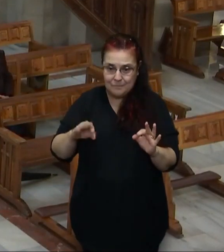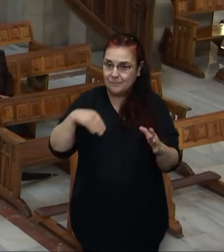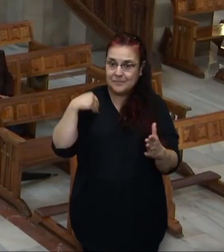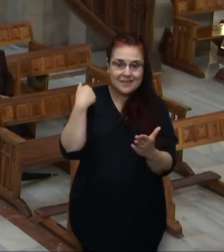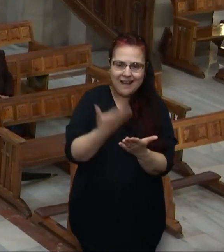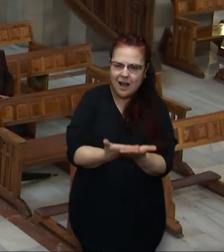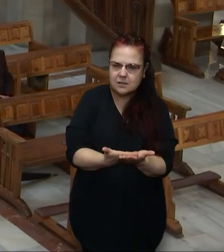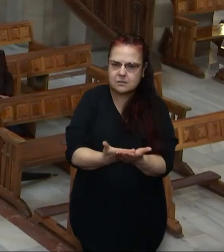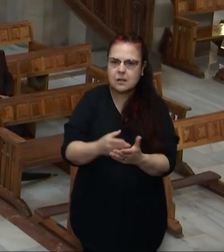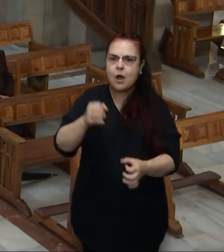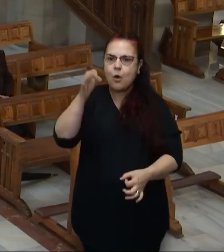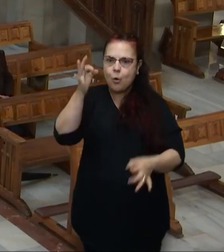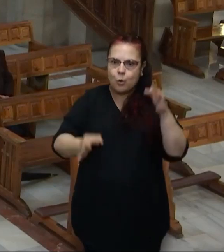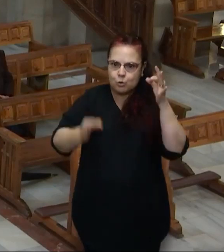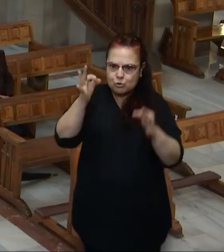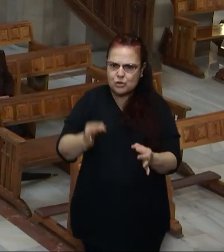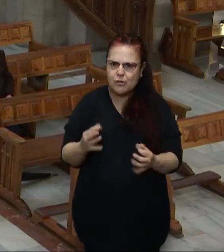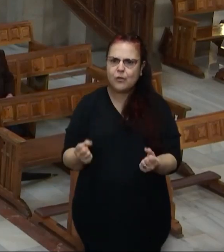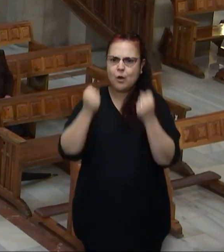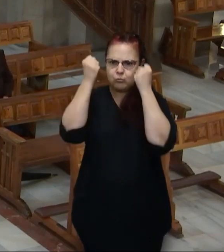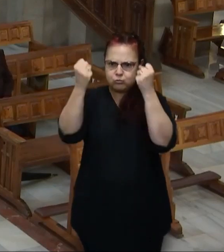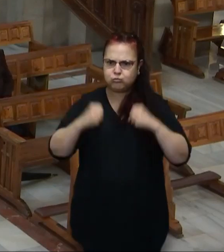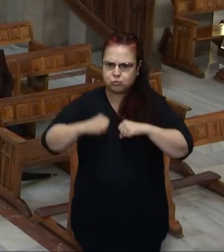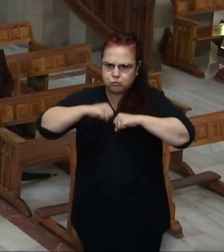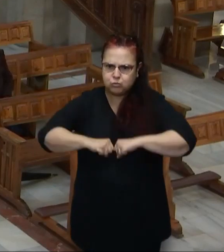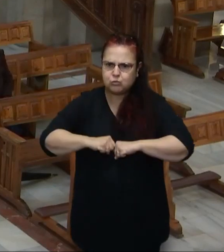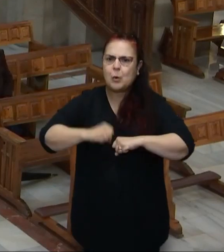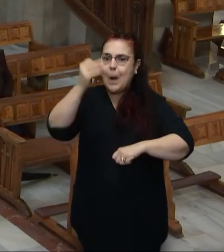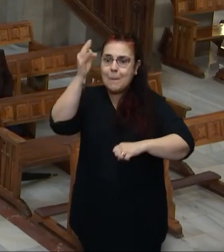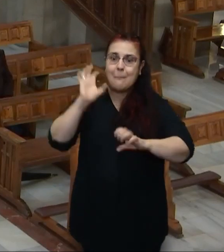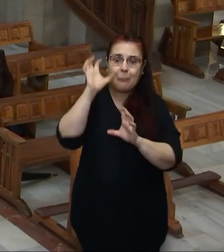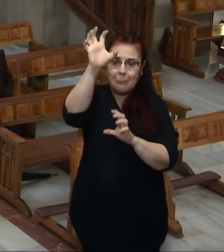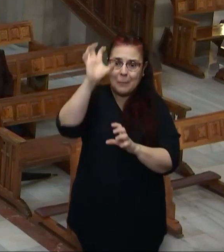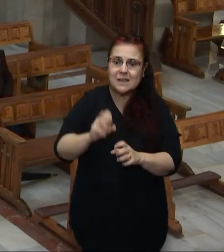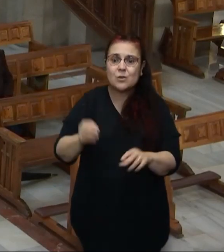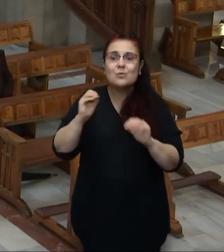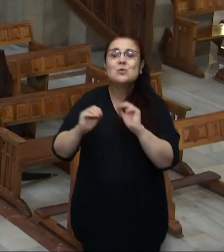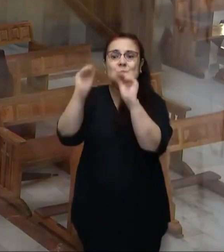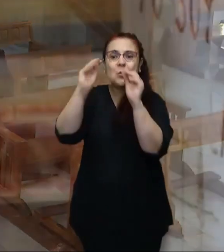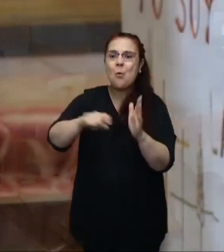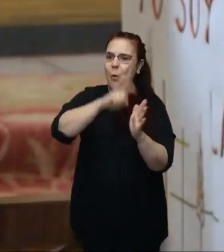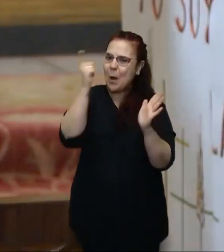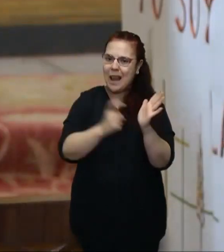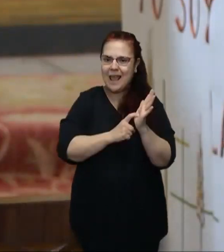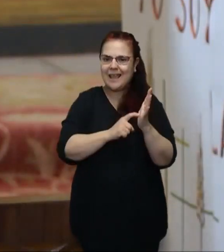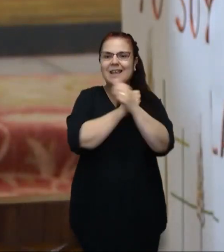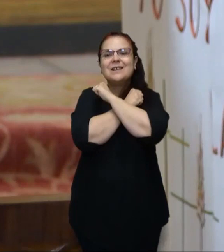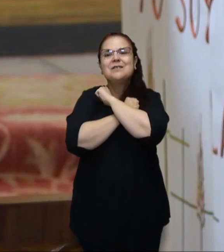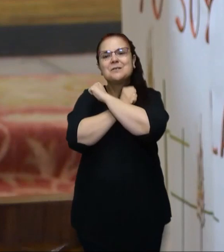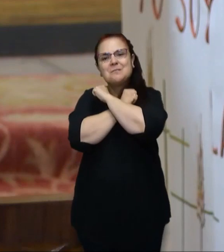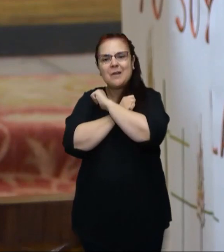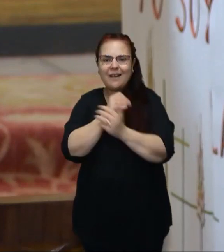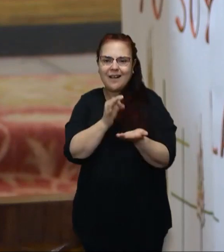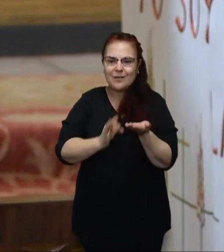implantar la justicia en el país. En su ley esperan las